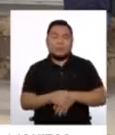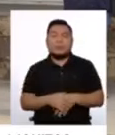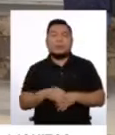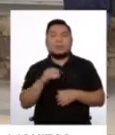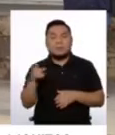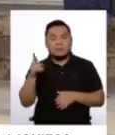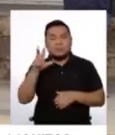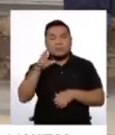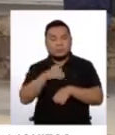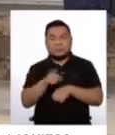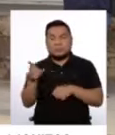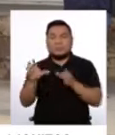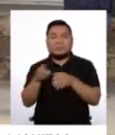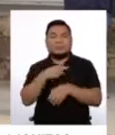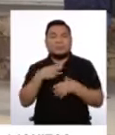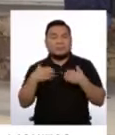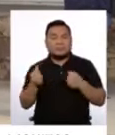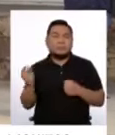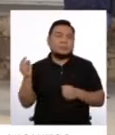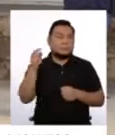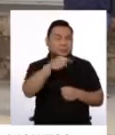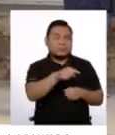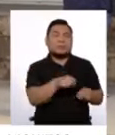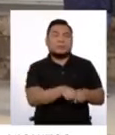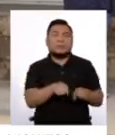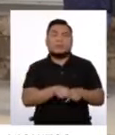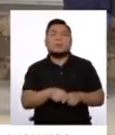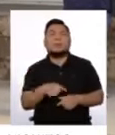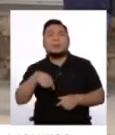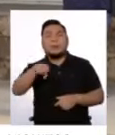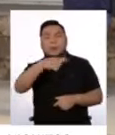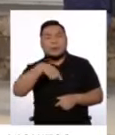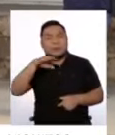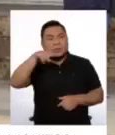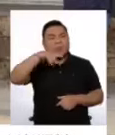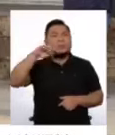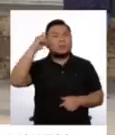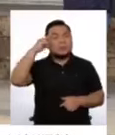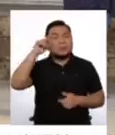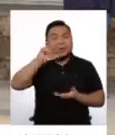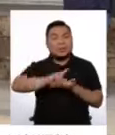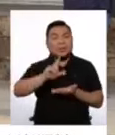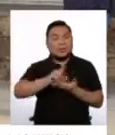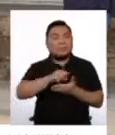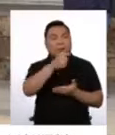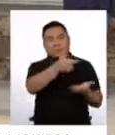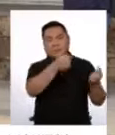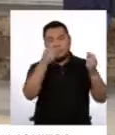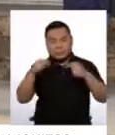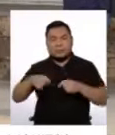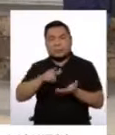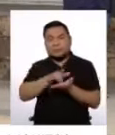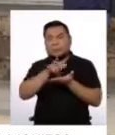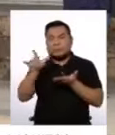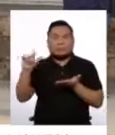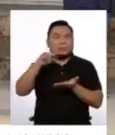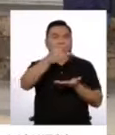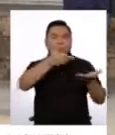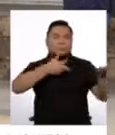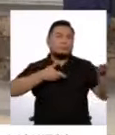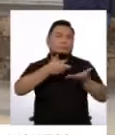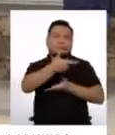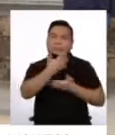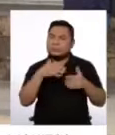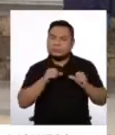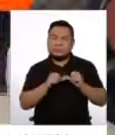médicos del SAMU para el traslado, que iría también traeremos pacientes evacuados a Calima nuevamente en el avión presidencial para continuar con las evacuaciones